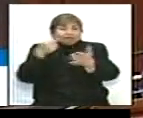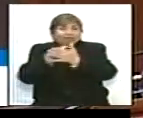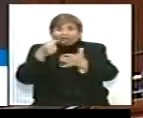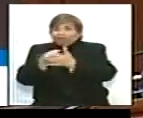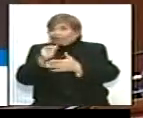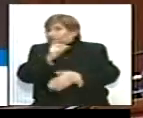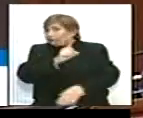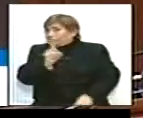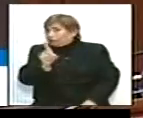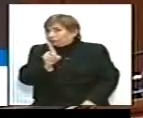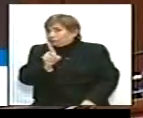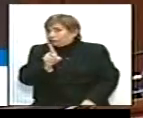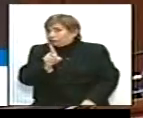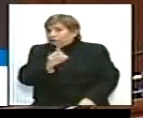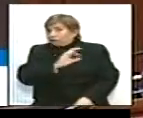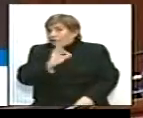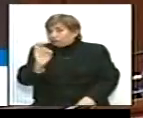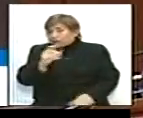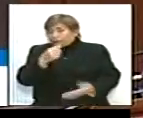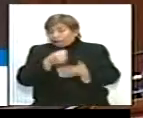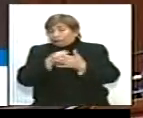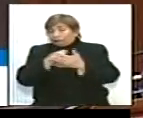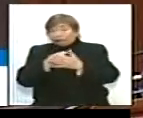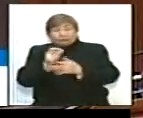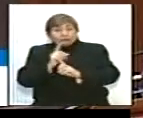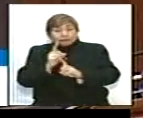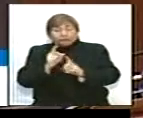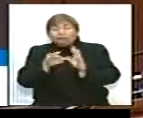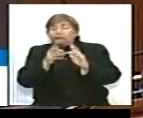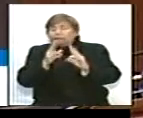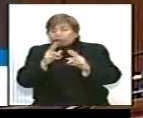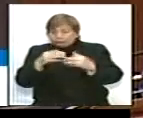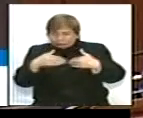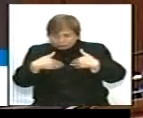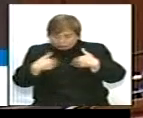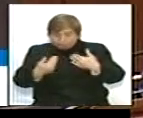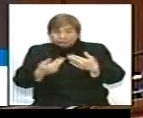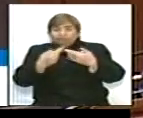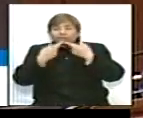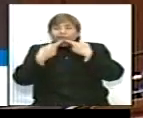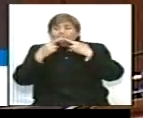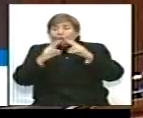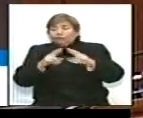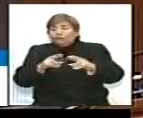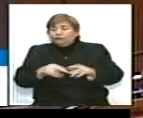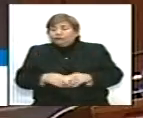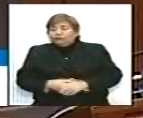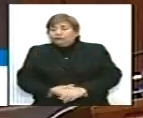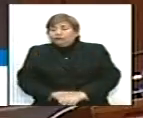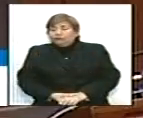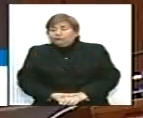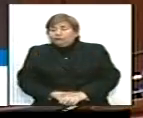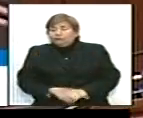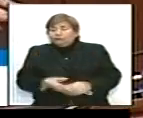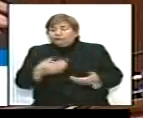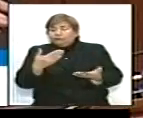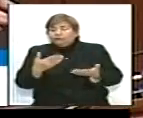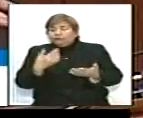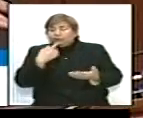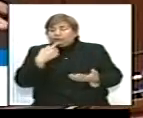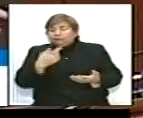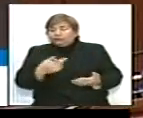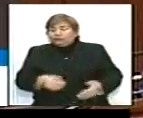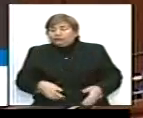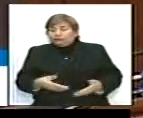atropellos. Sin atropellos. Y espero que nos pueda responder. Otra cosa también quisiera